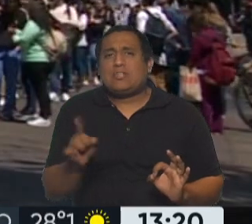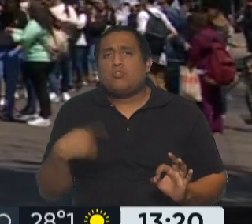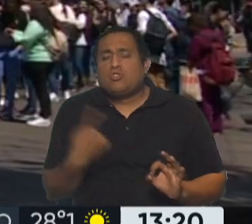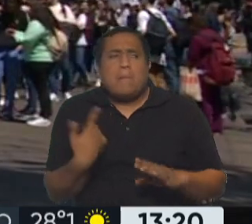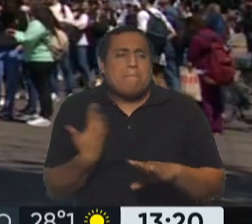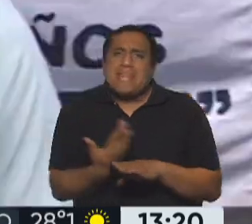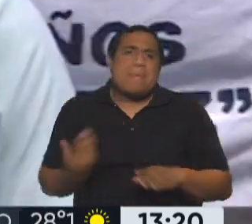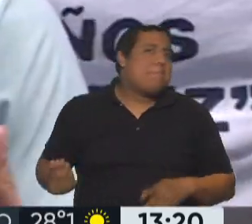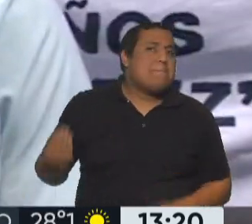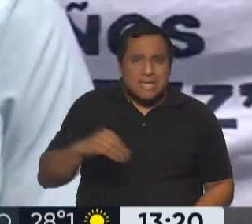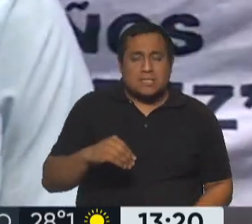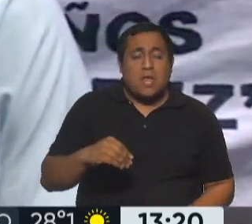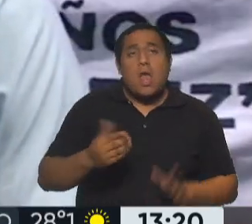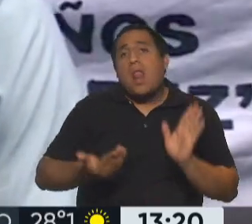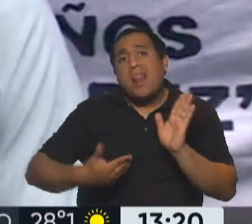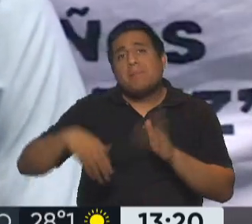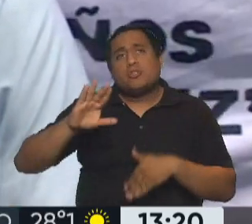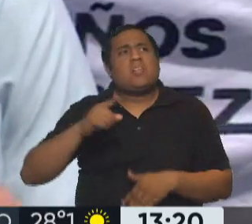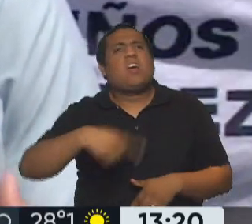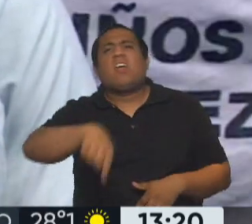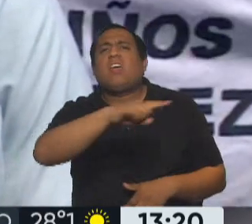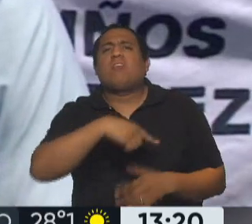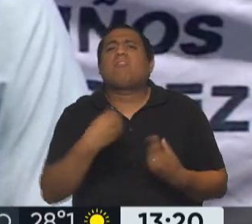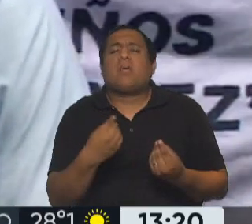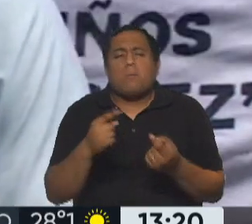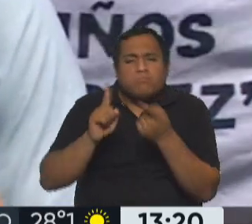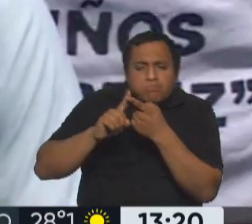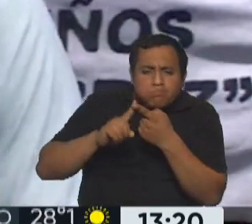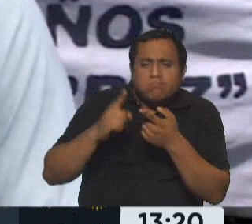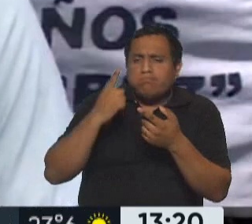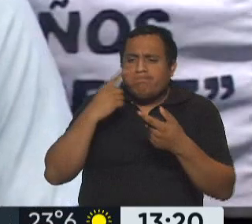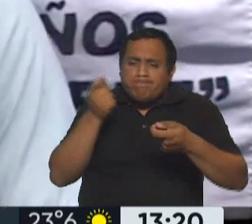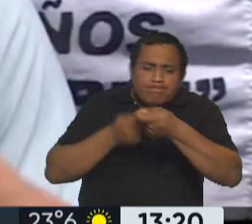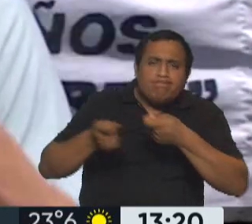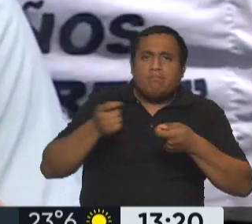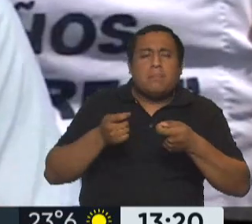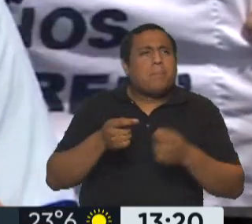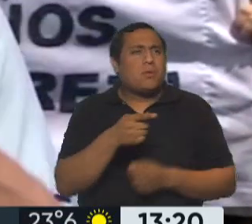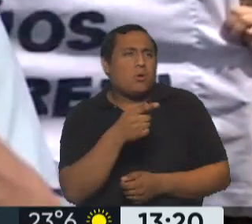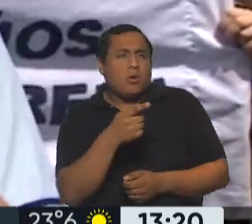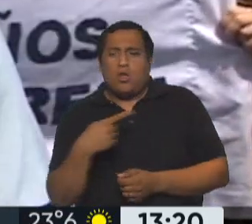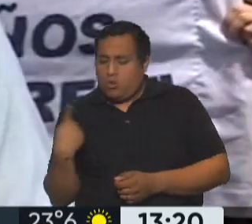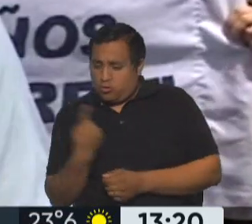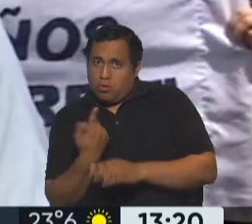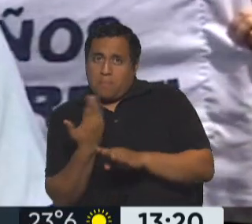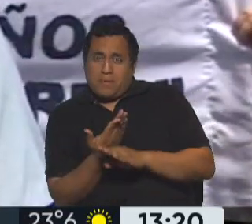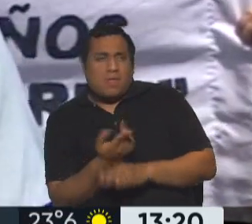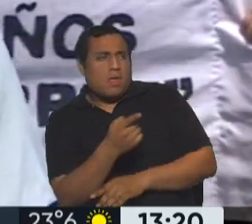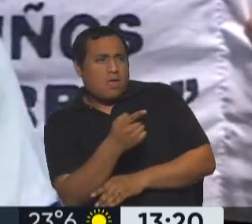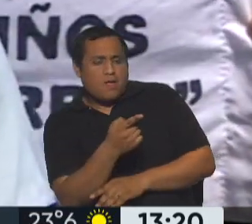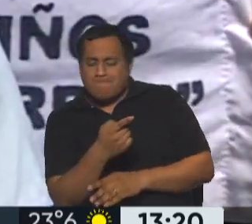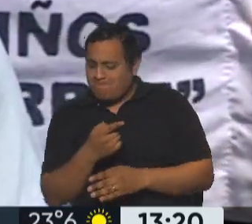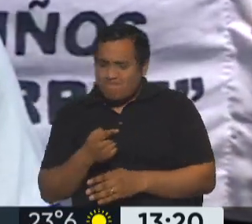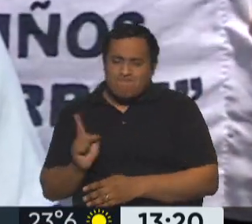La mayoría de ellas están siendo más que nada dilataciones y negociaciones que no acatan al punto de lo que sea el reclamo,